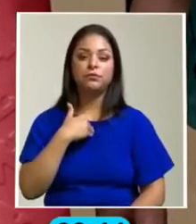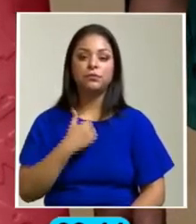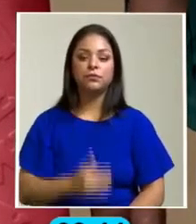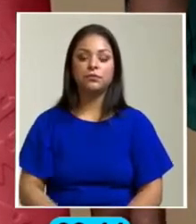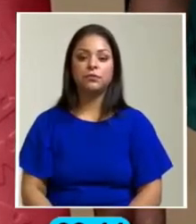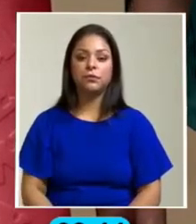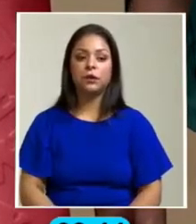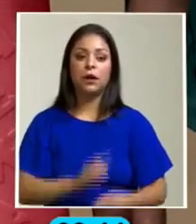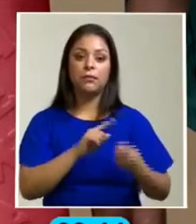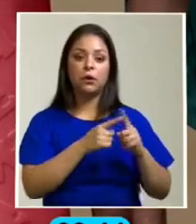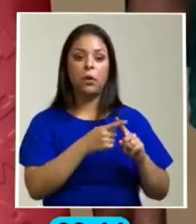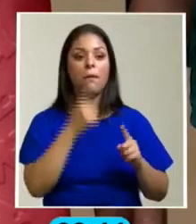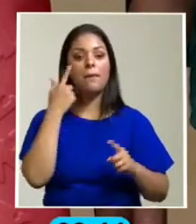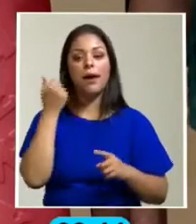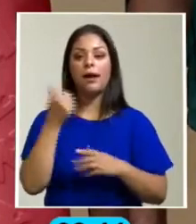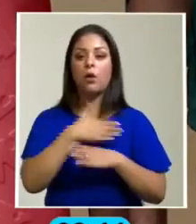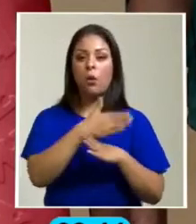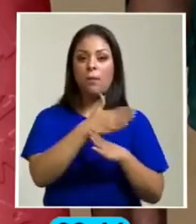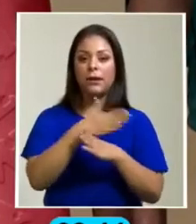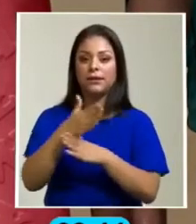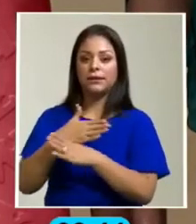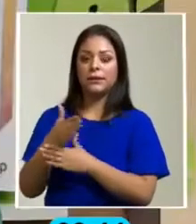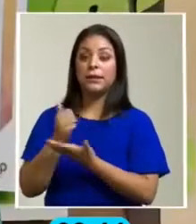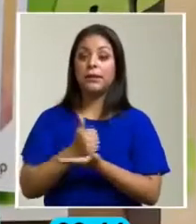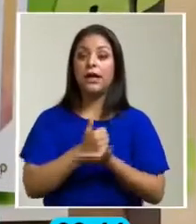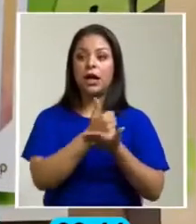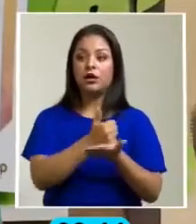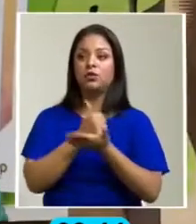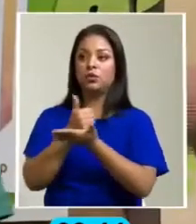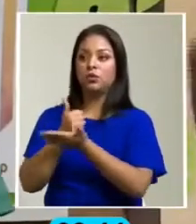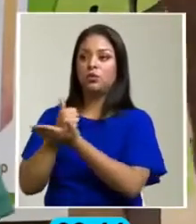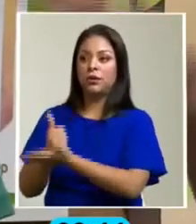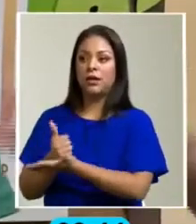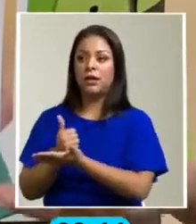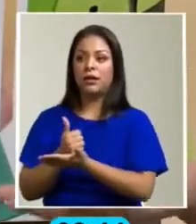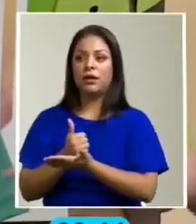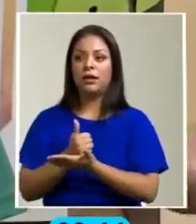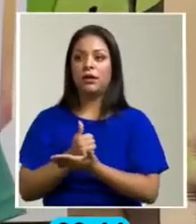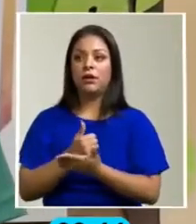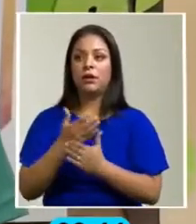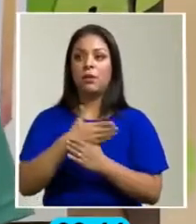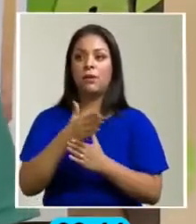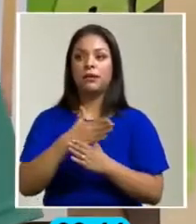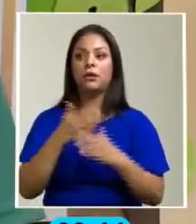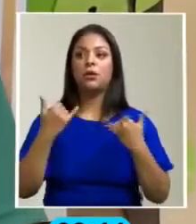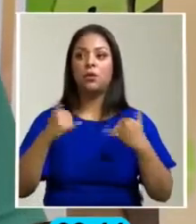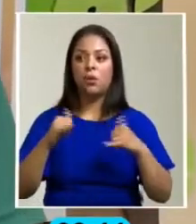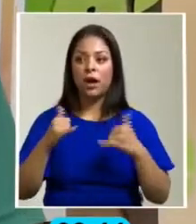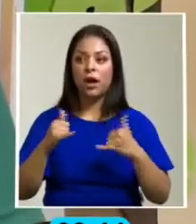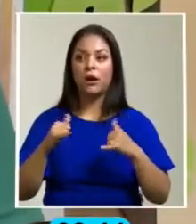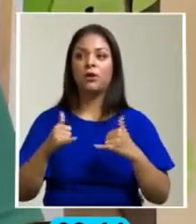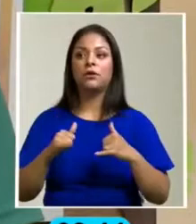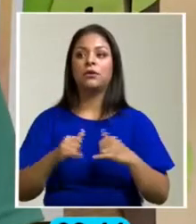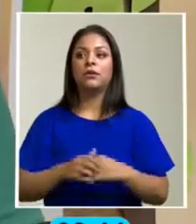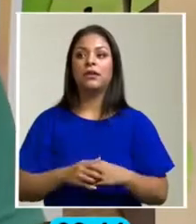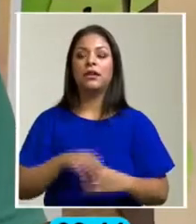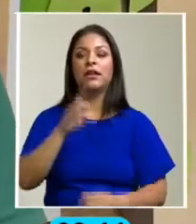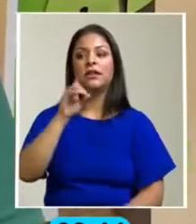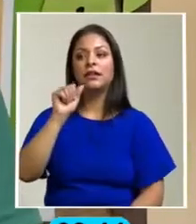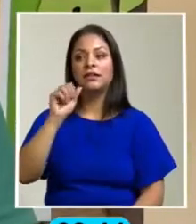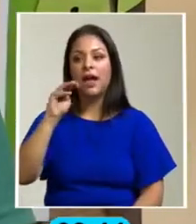compartir, ¿verdad? Y compartir. Ayudar, ¿verdad? Ayudar. Compartir los juegos y invitarlos a jugar. Dama, dominó,